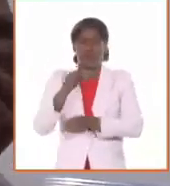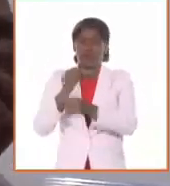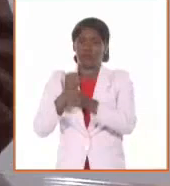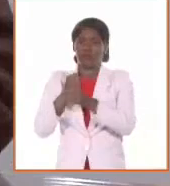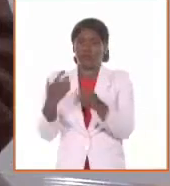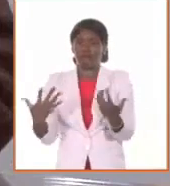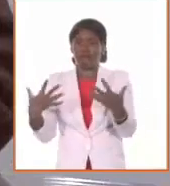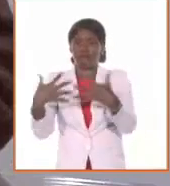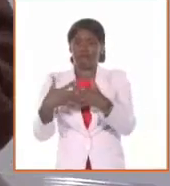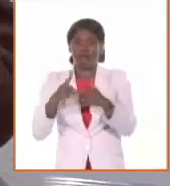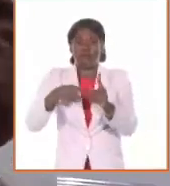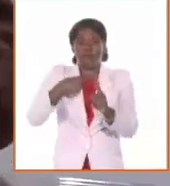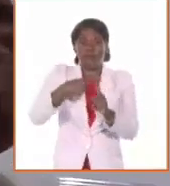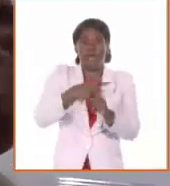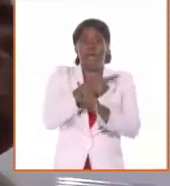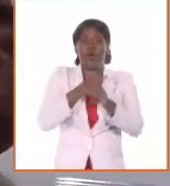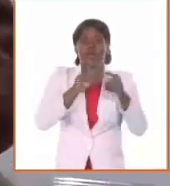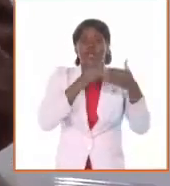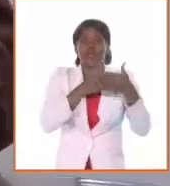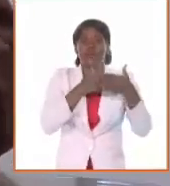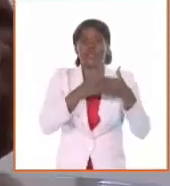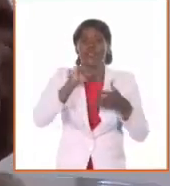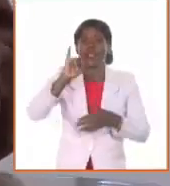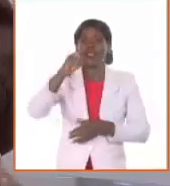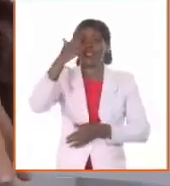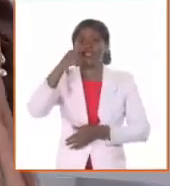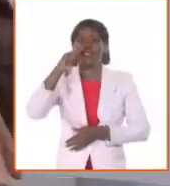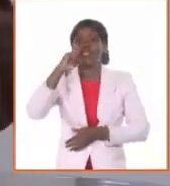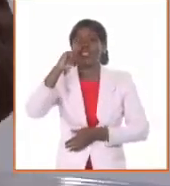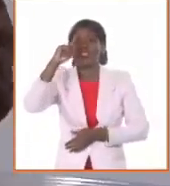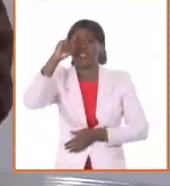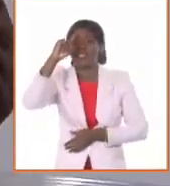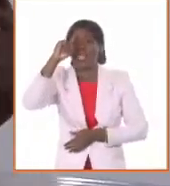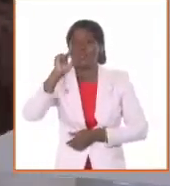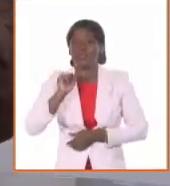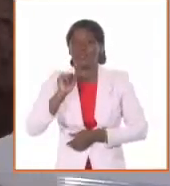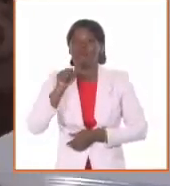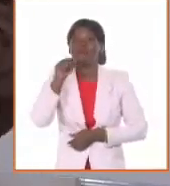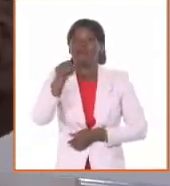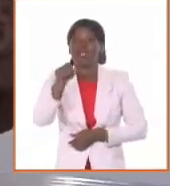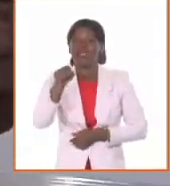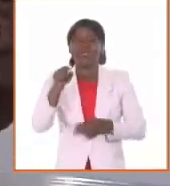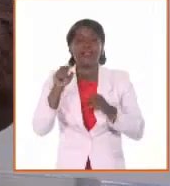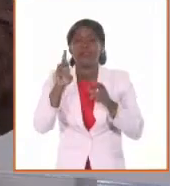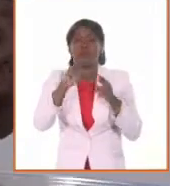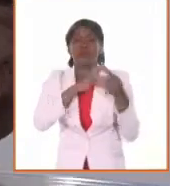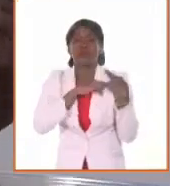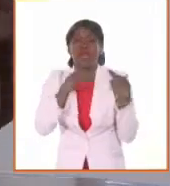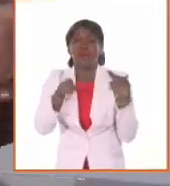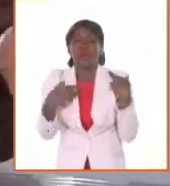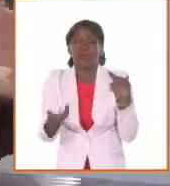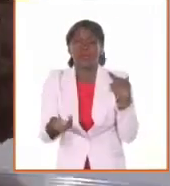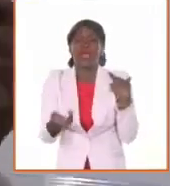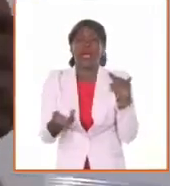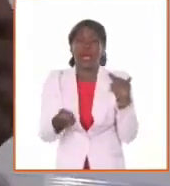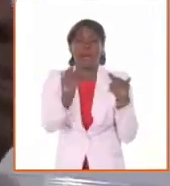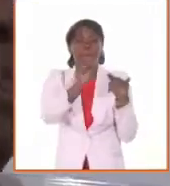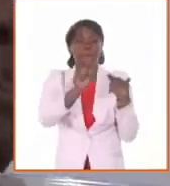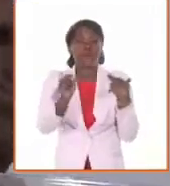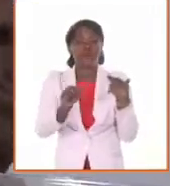Estableciendo un sistema de trabajo y la persona Solamente va a ir a linas El que se encarga después de coordinar con nosotros y solicitar